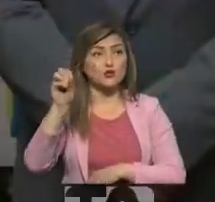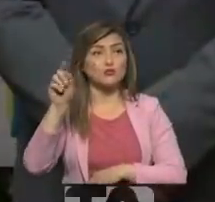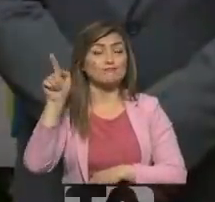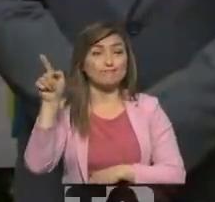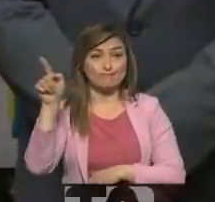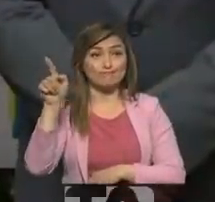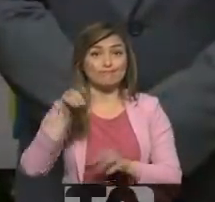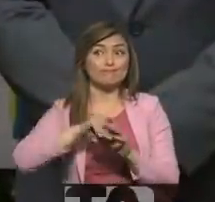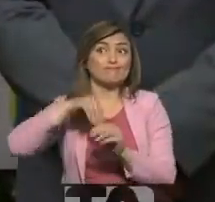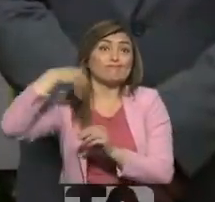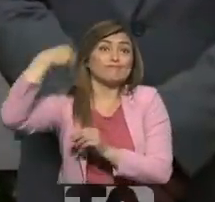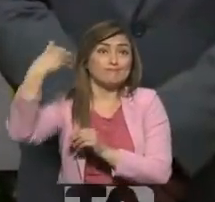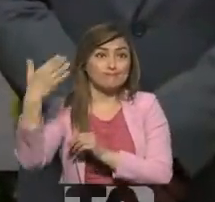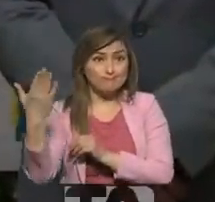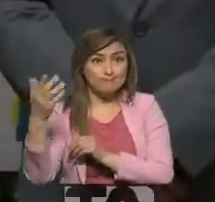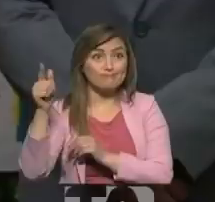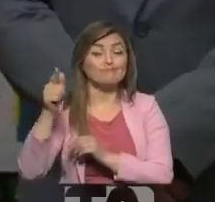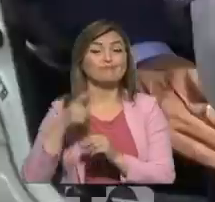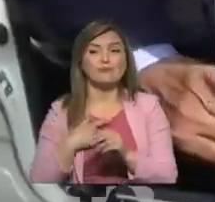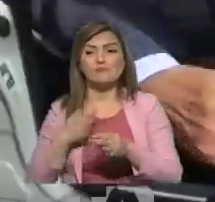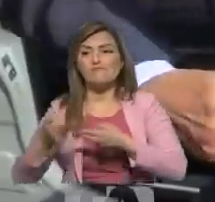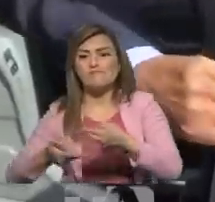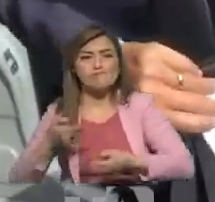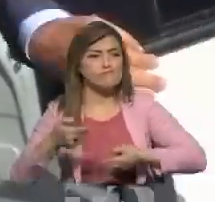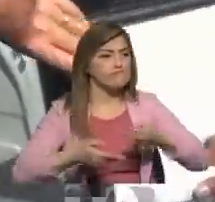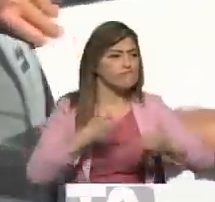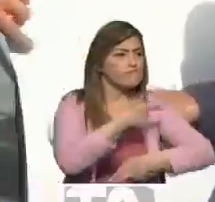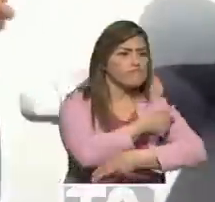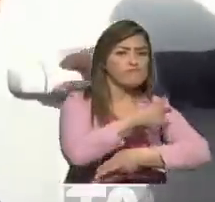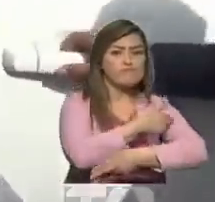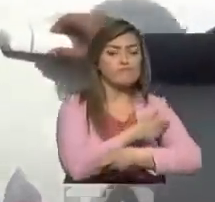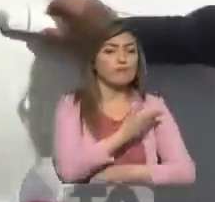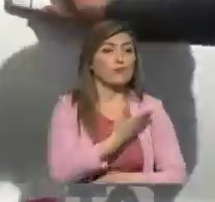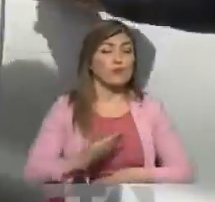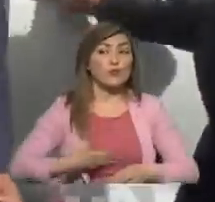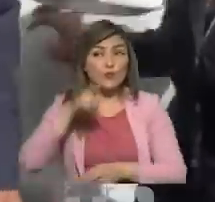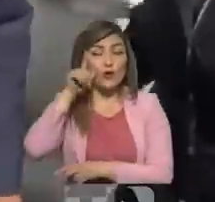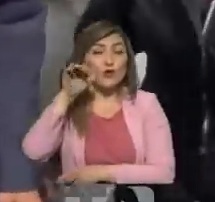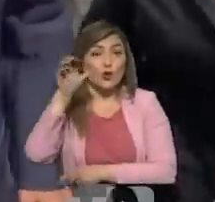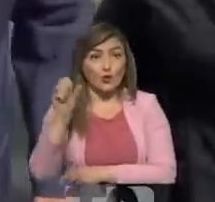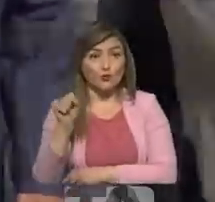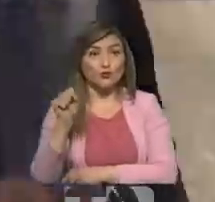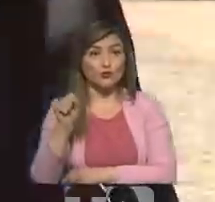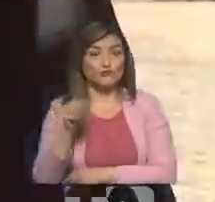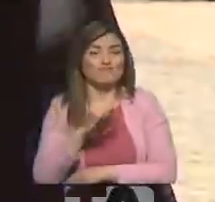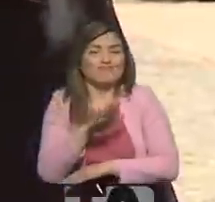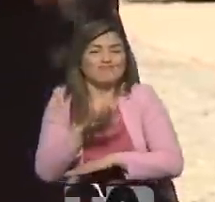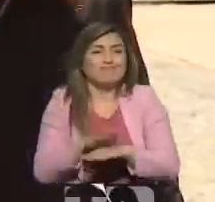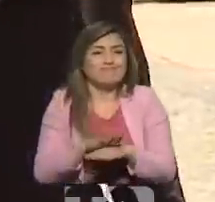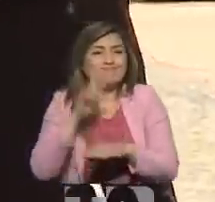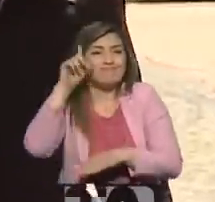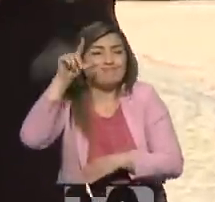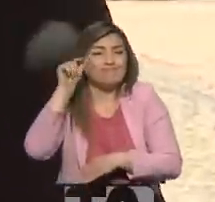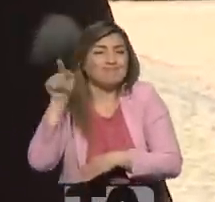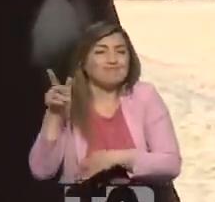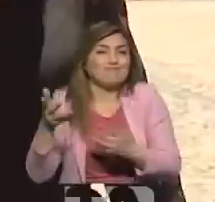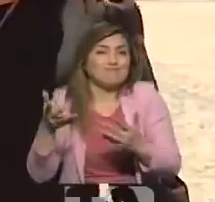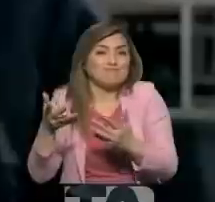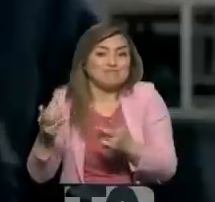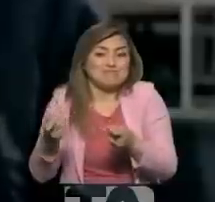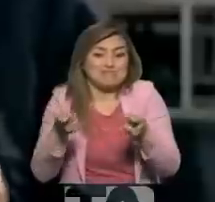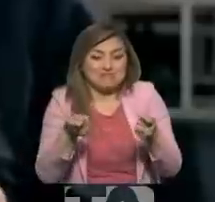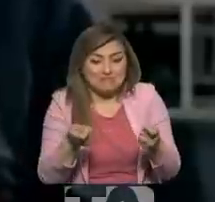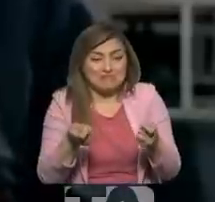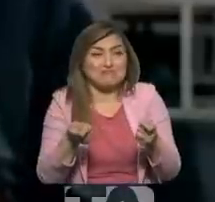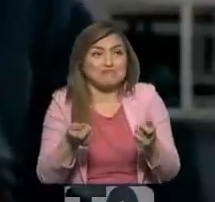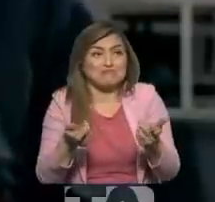está en el exterior avanzando con las negociaciones, pues el presidente electo aún es un poco escéptico sobre lo que este gobierno le dejará.